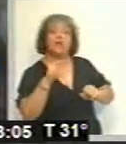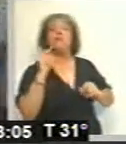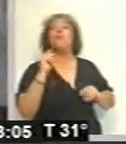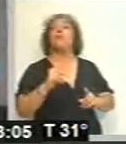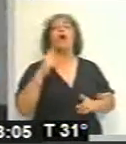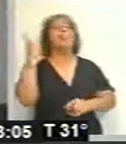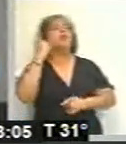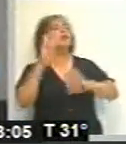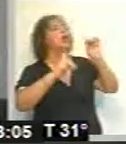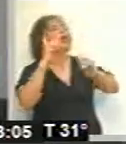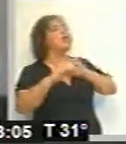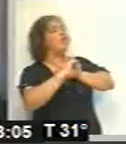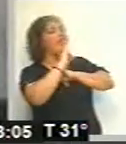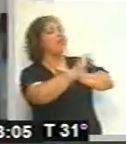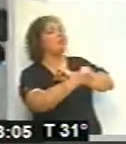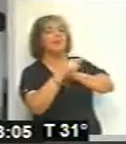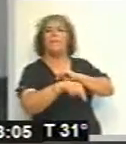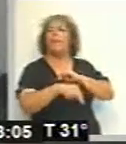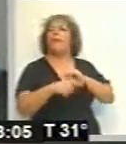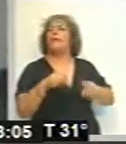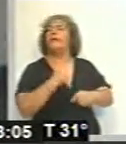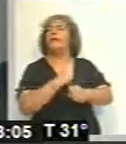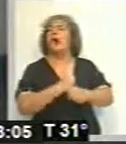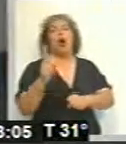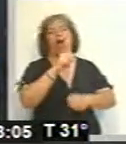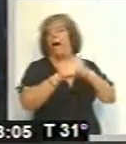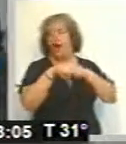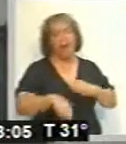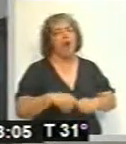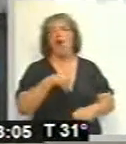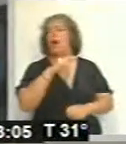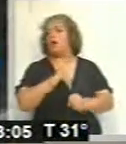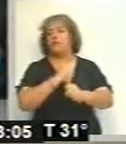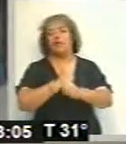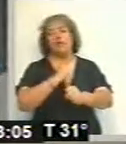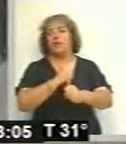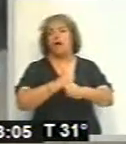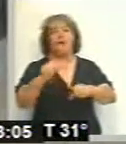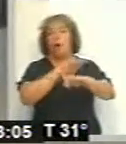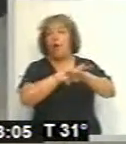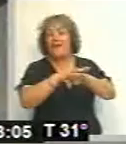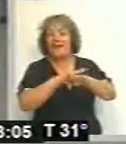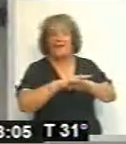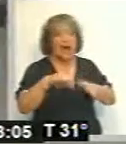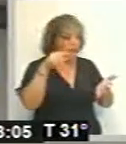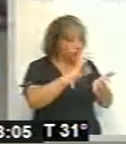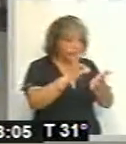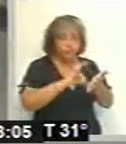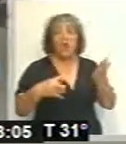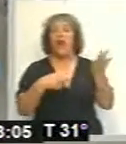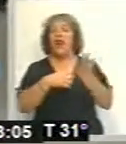una denuncia para este operativo? No, hasta acá es un trabajo que se hace a nivel centralizado en AFIP